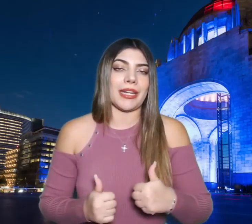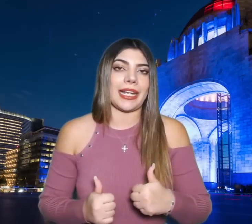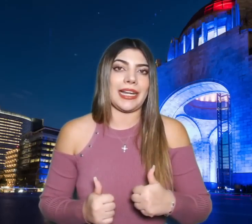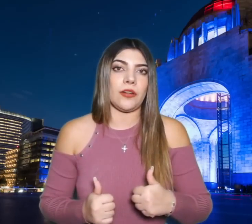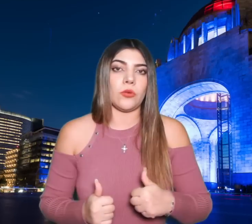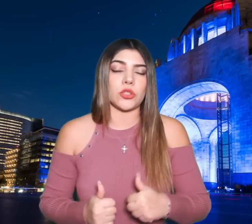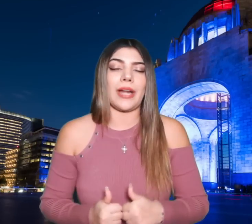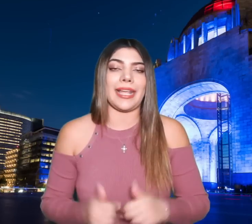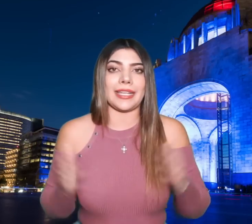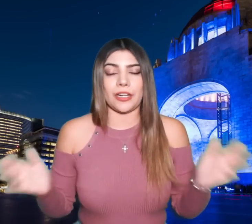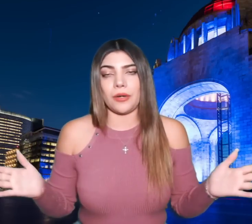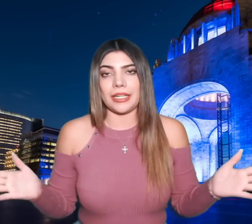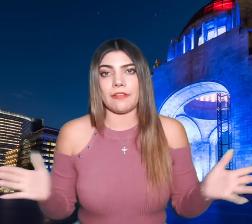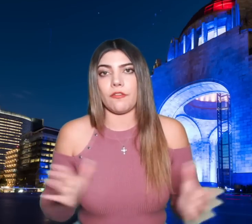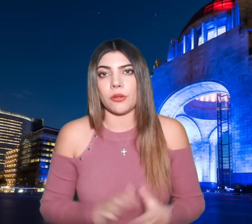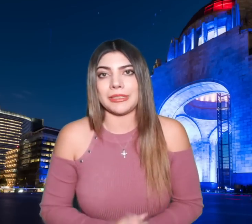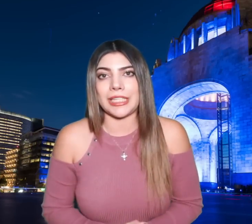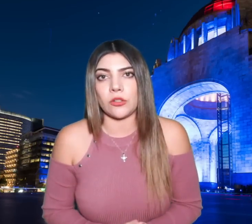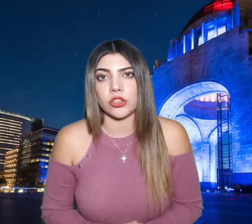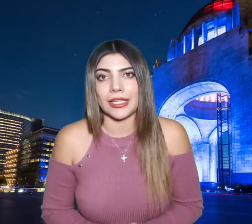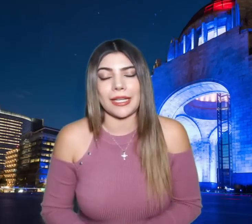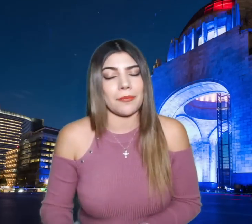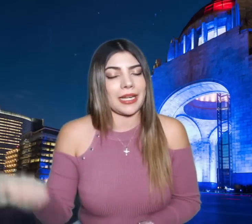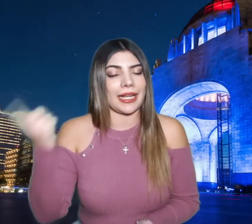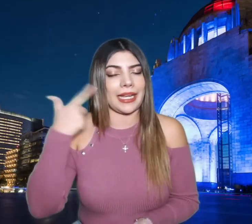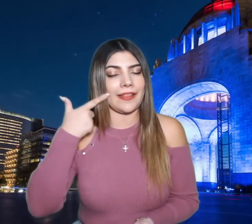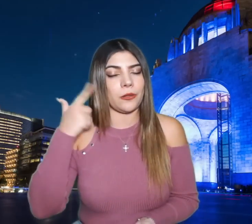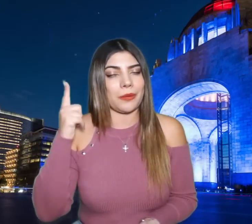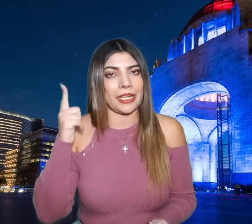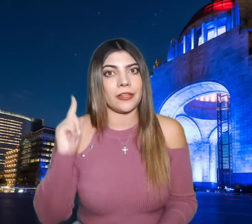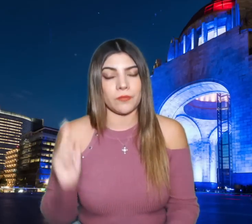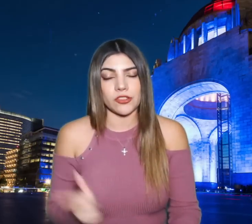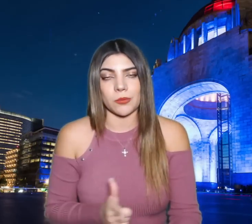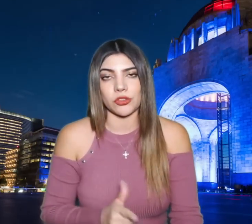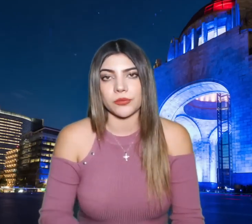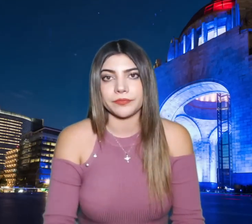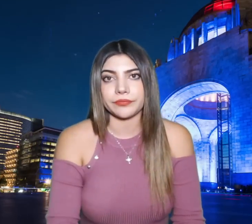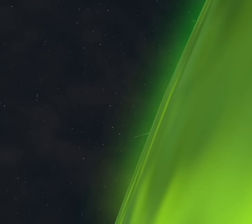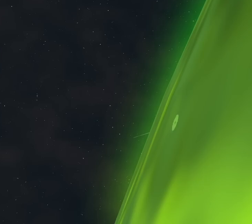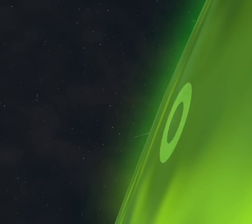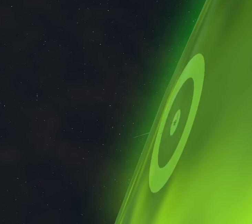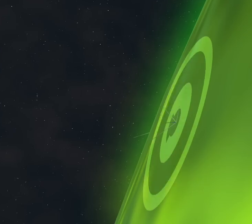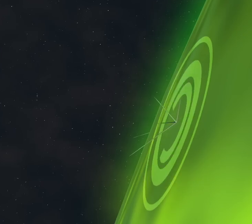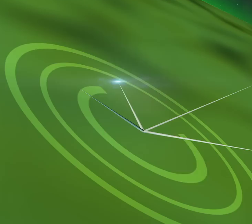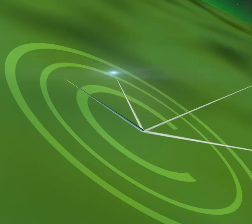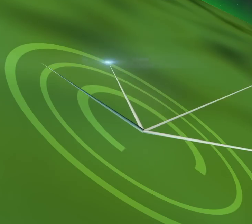a que me regalen su like. Y recuerden, infórmense y no se dejen ver la cara de nopal. Nos vemos.